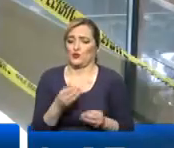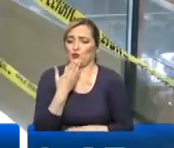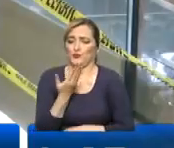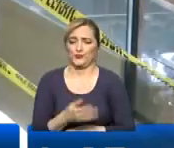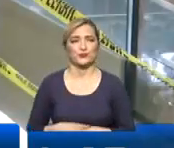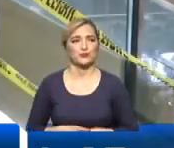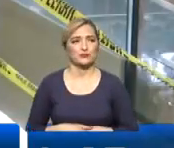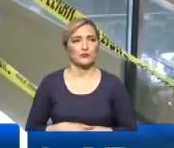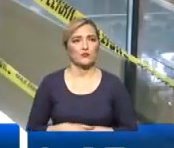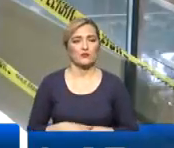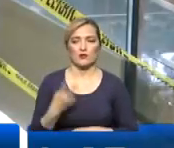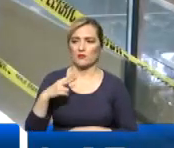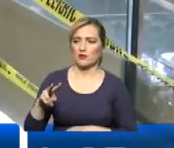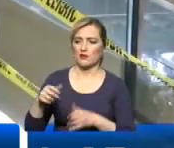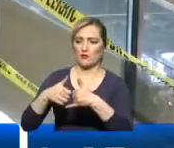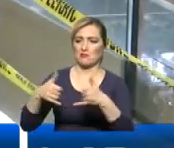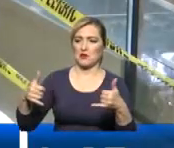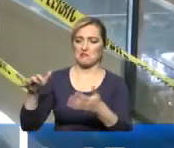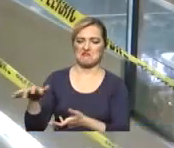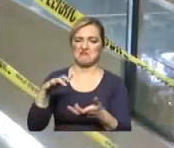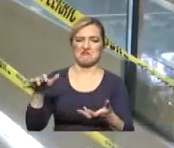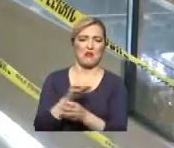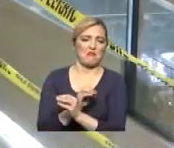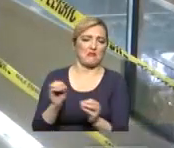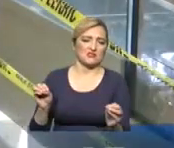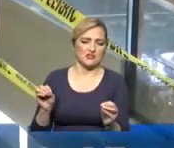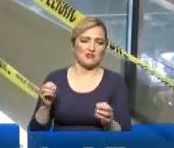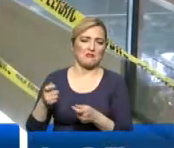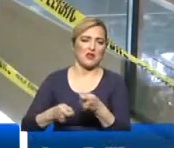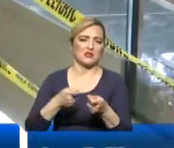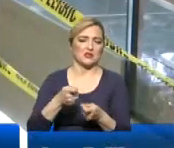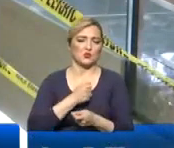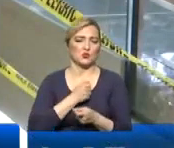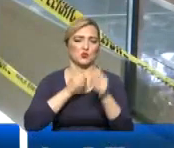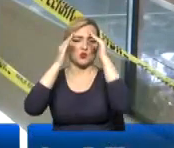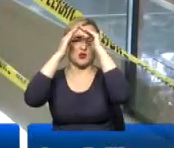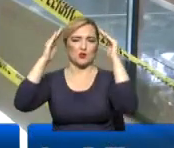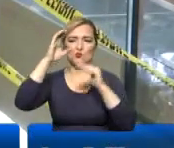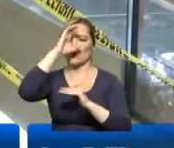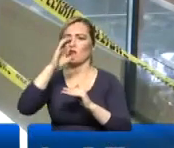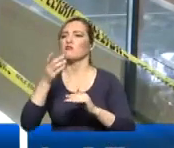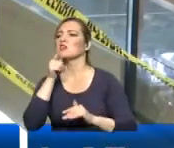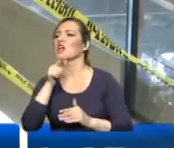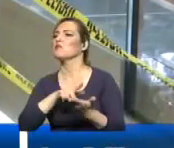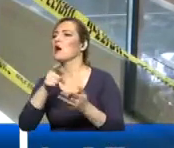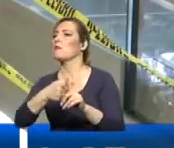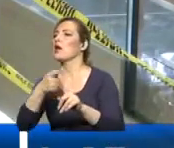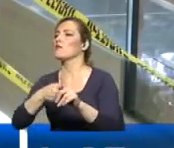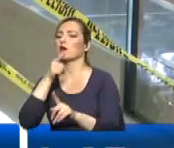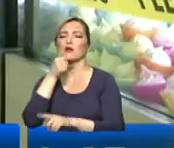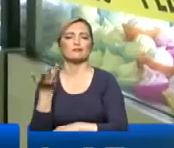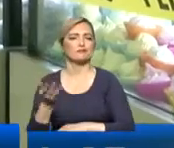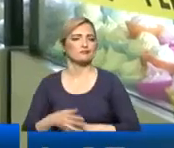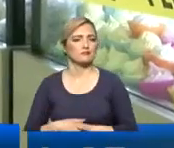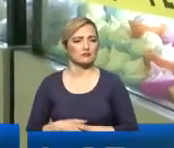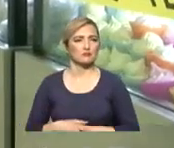visto desocupar locales, se vende el negocio. Los dueños de casa quizás están buscando nuevos inquilinos con otro tipo de